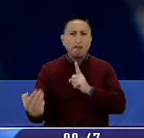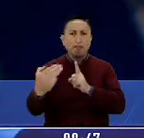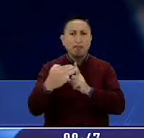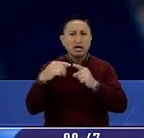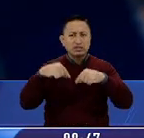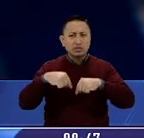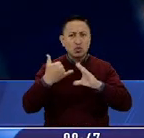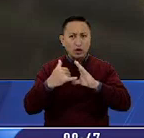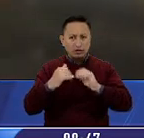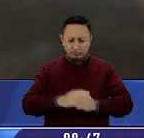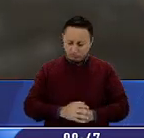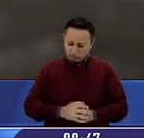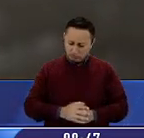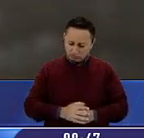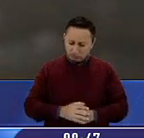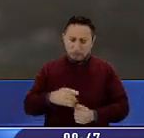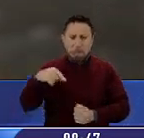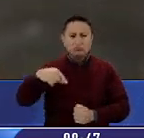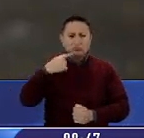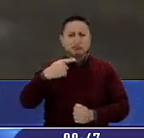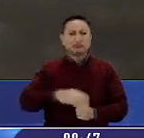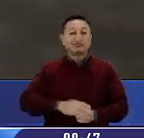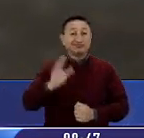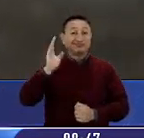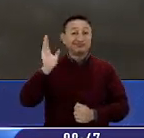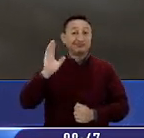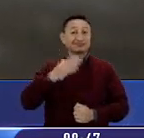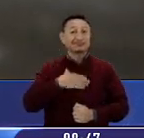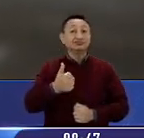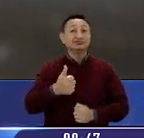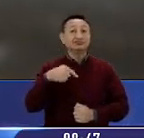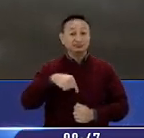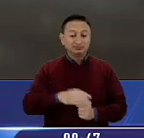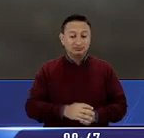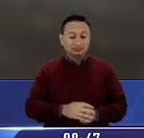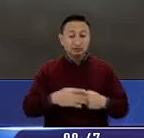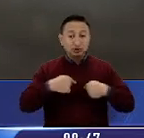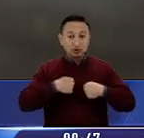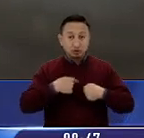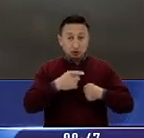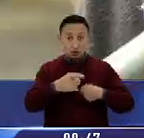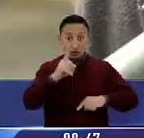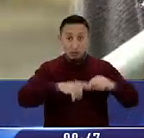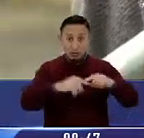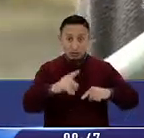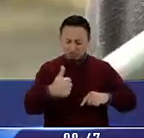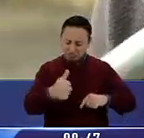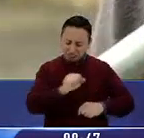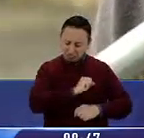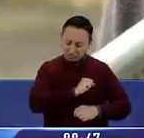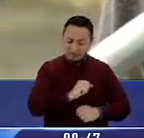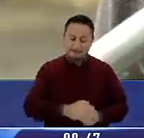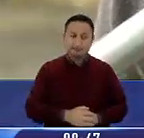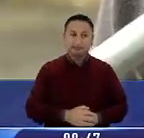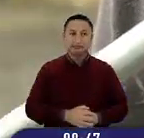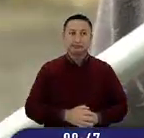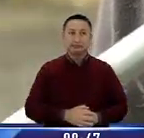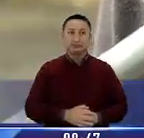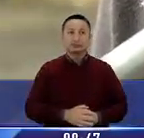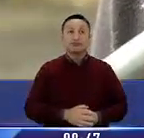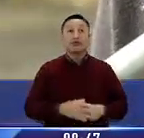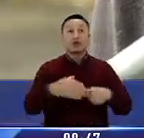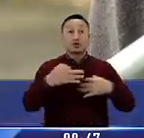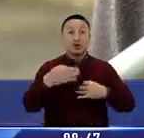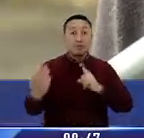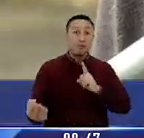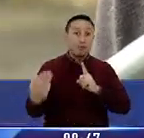de la aplicación WhatsApp. Este le saludaba muy amablemente presentándose como uno de sus amigos. Recibí un mensaje